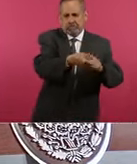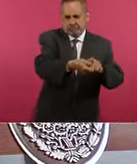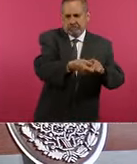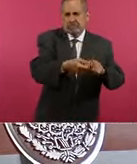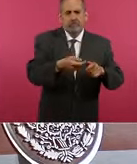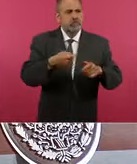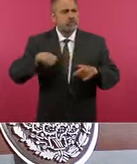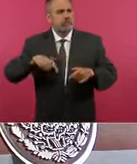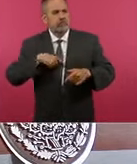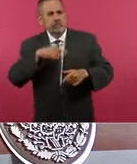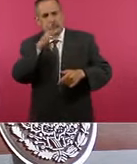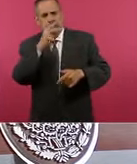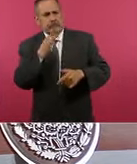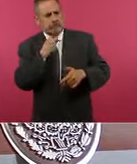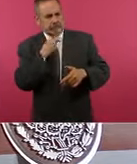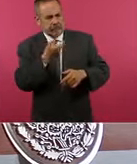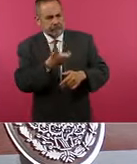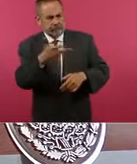sí,